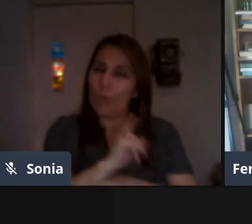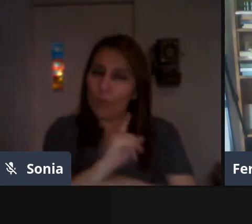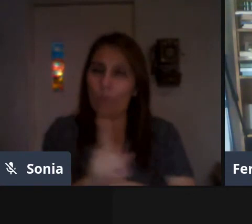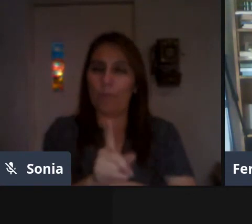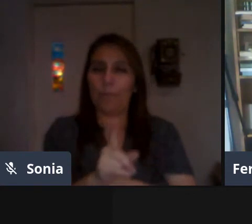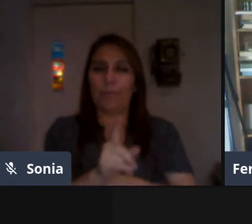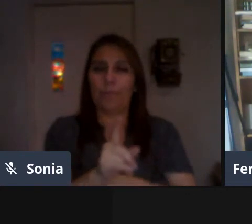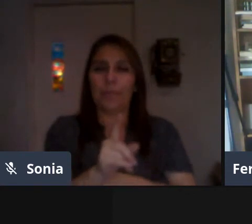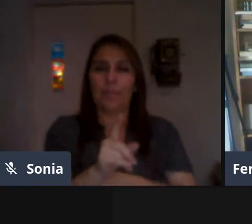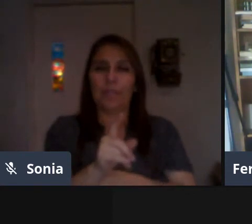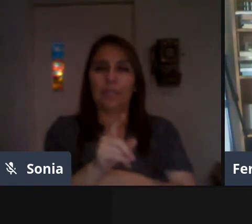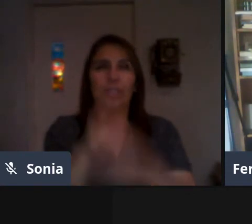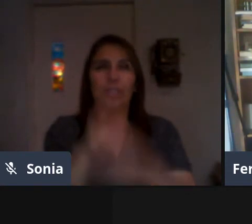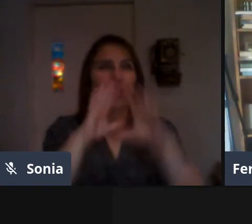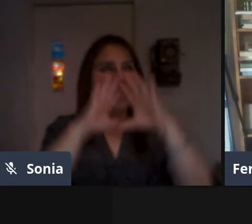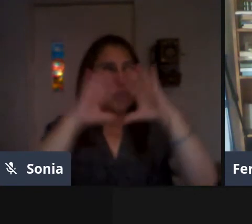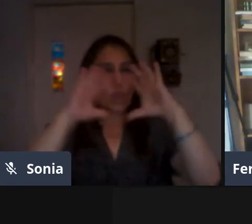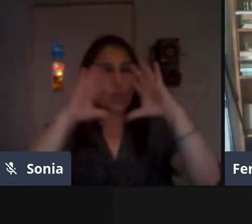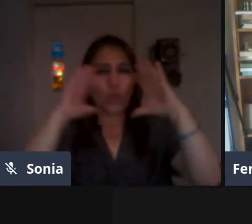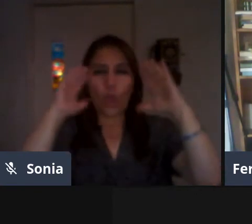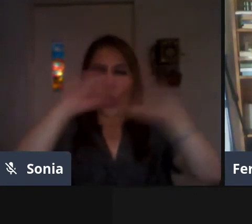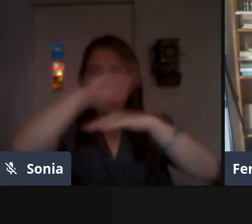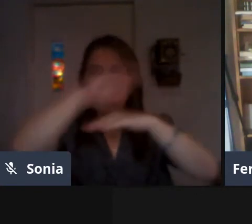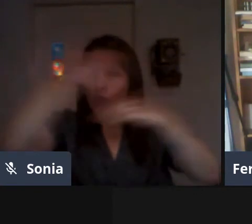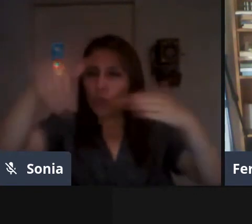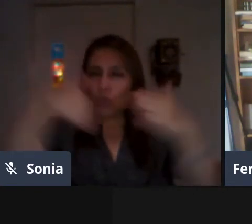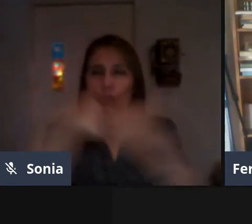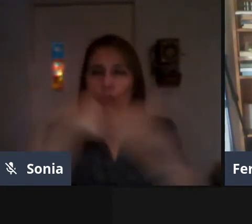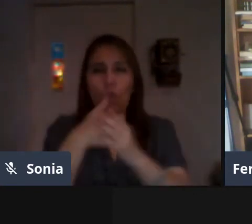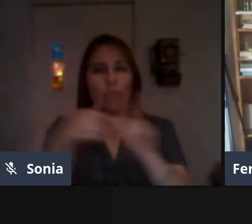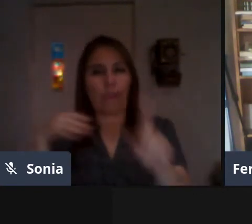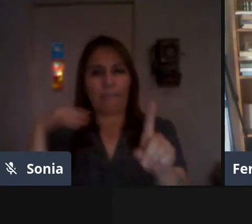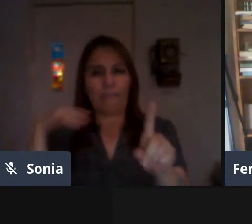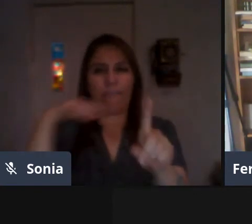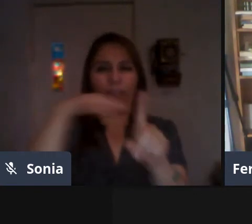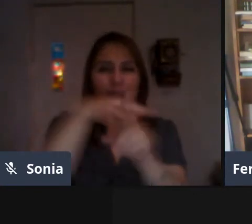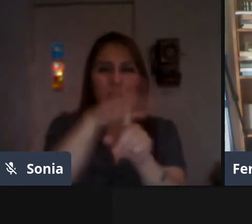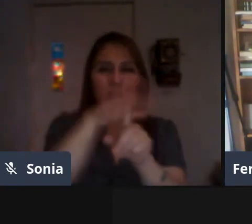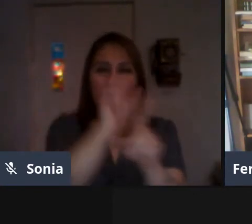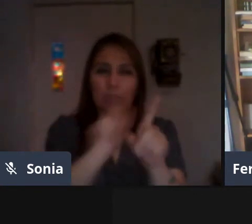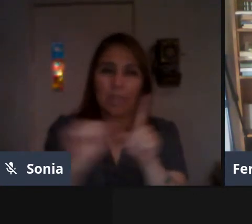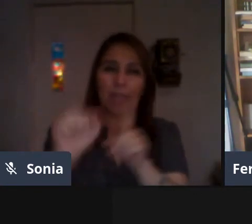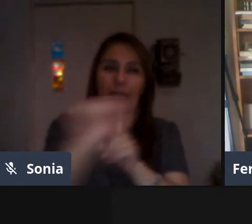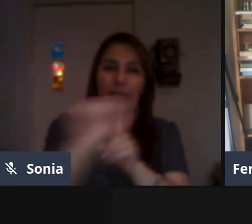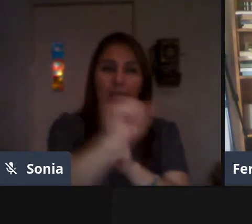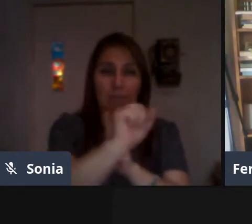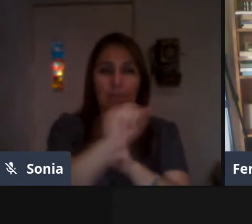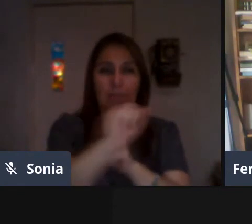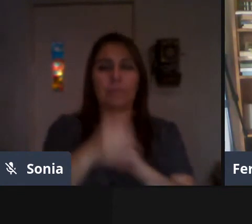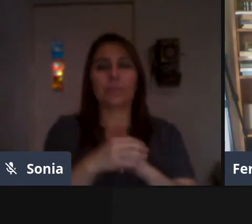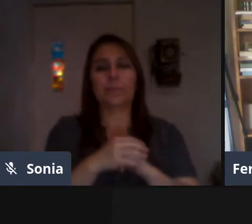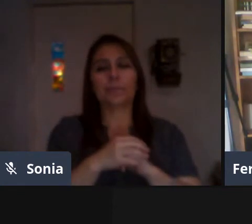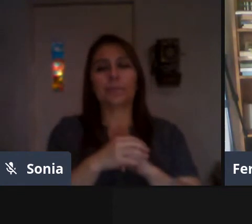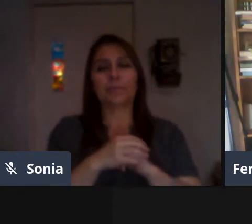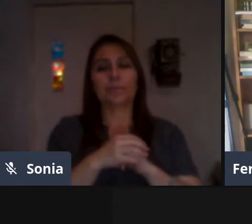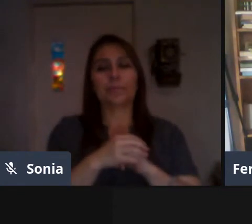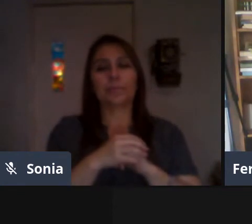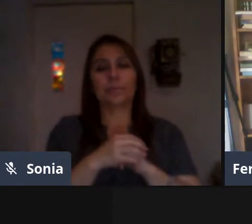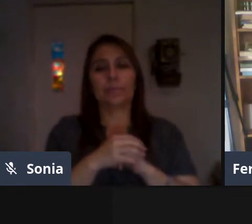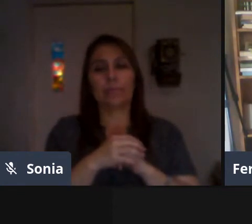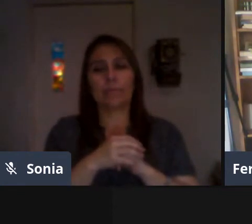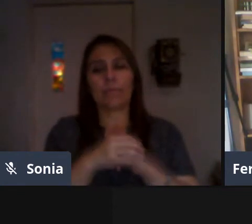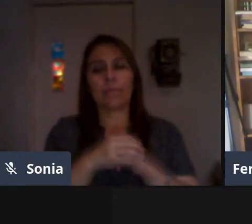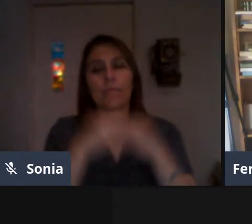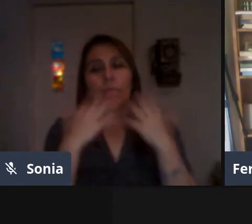de victimización de varias mujeres que están allí y entonces que te queda a